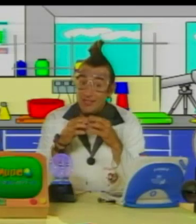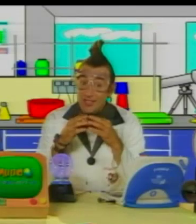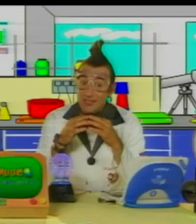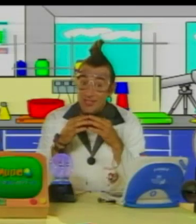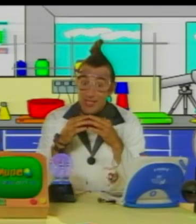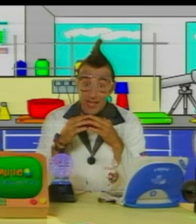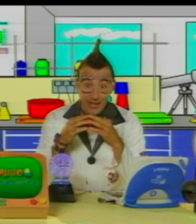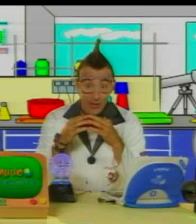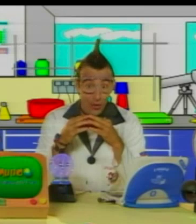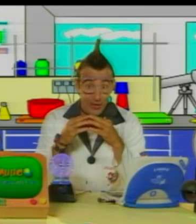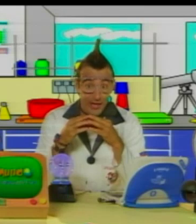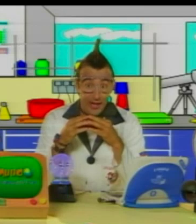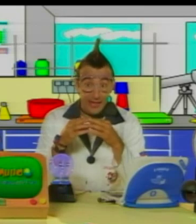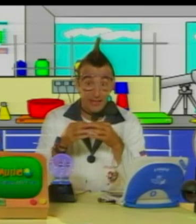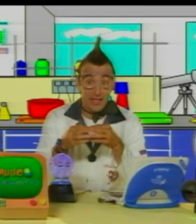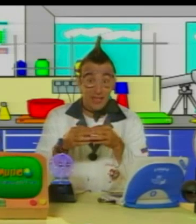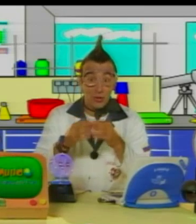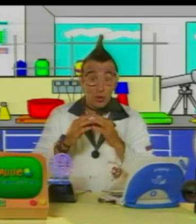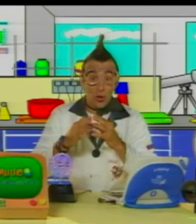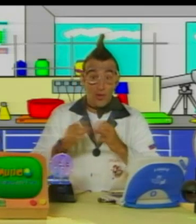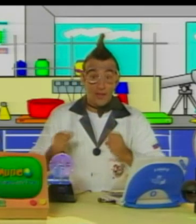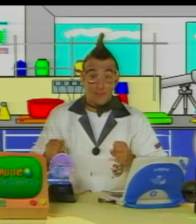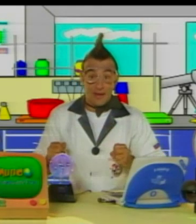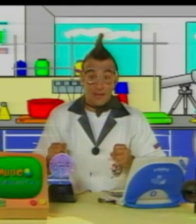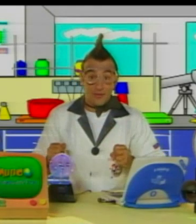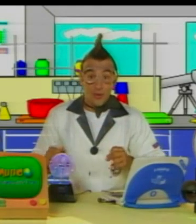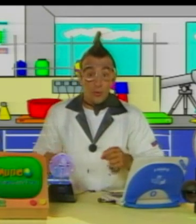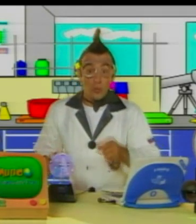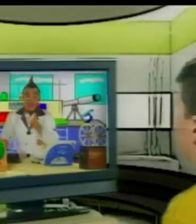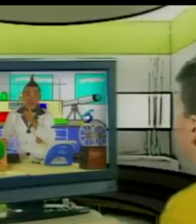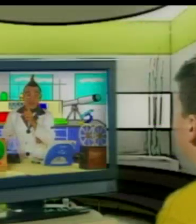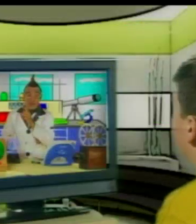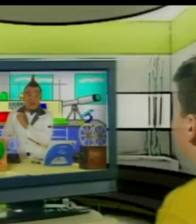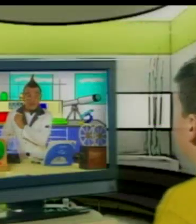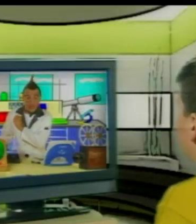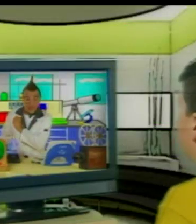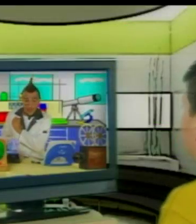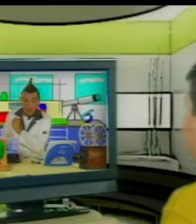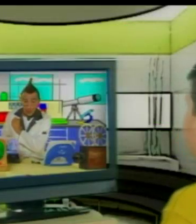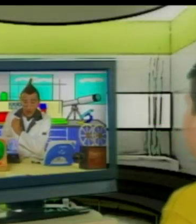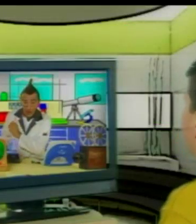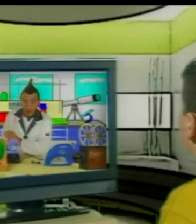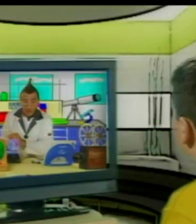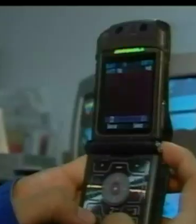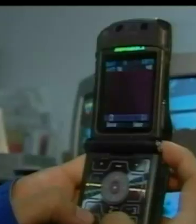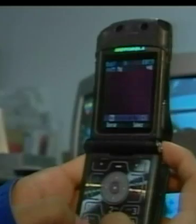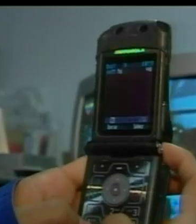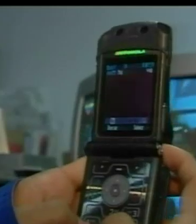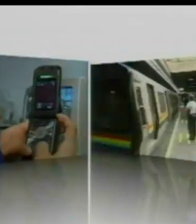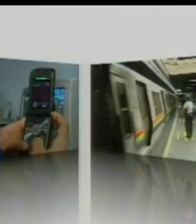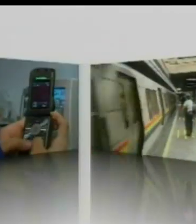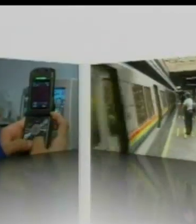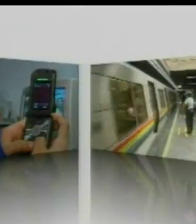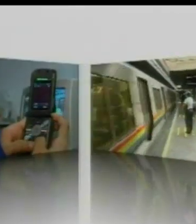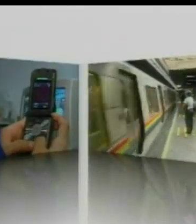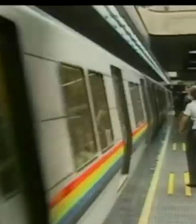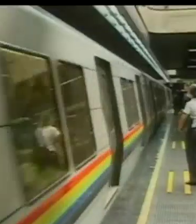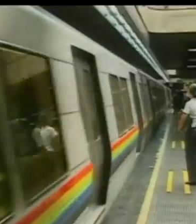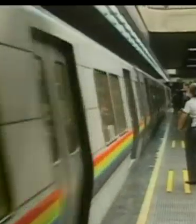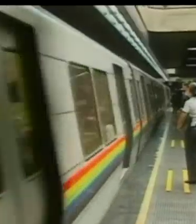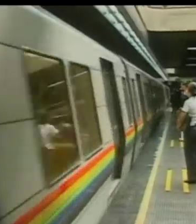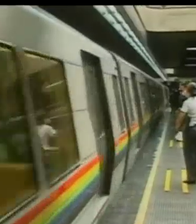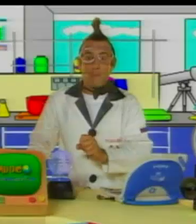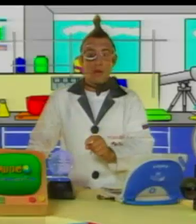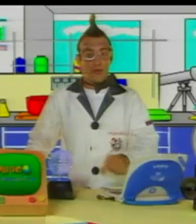Es que la ciencia y la tecnología están en todas partes, unidas para facilitar y mejorar la vida de los seres humanos en todos